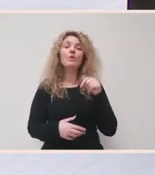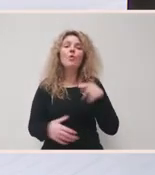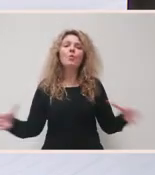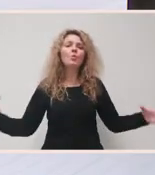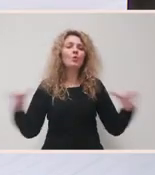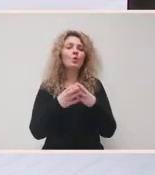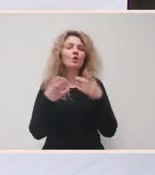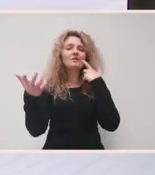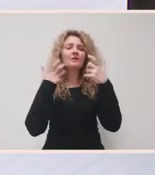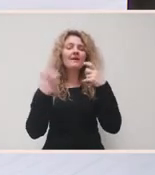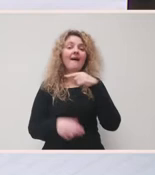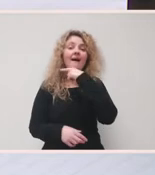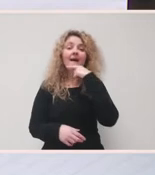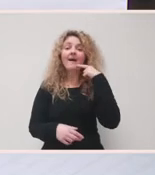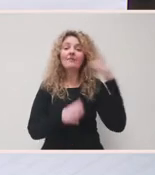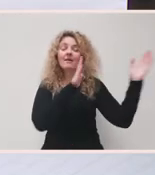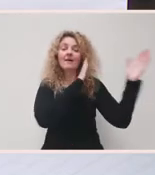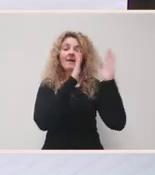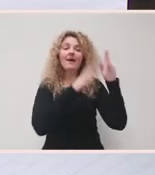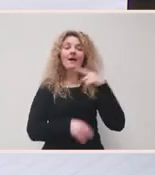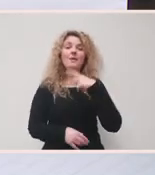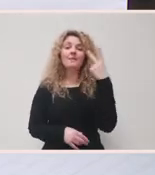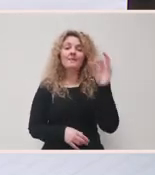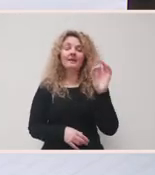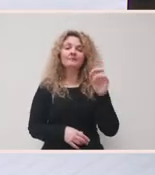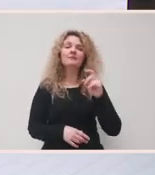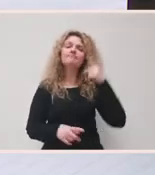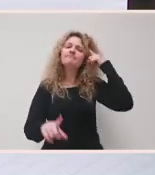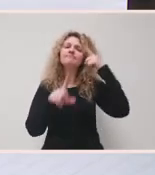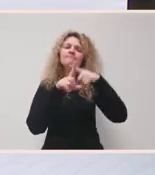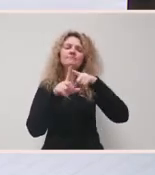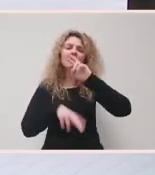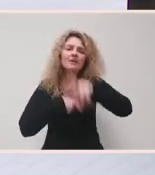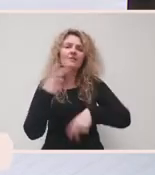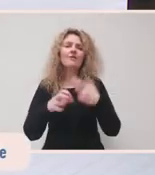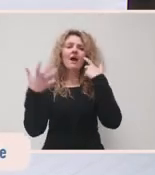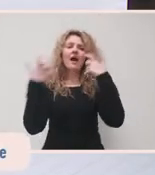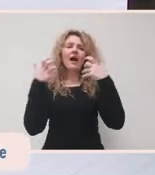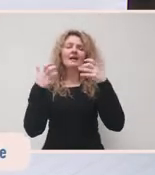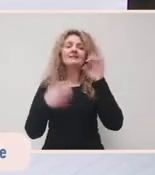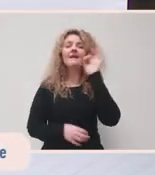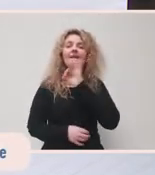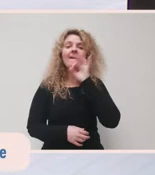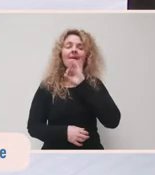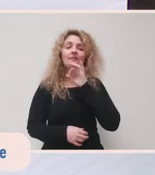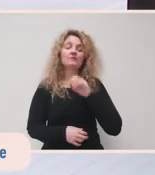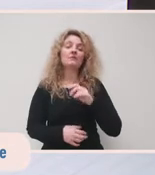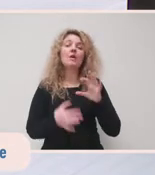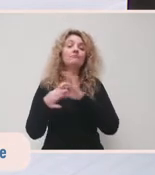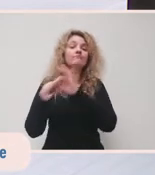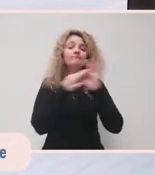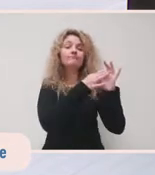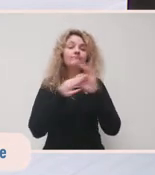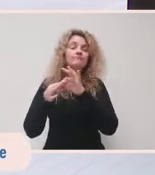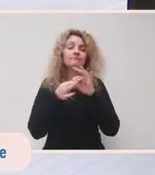conxunto de artistas que alá pola década dos anos 20 decidíronse a reformular a arte galega, conseguindo aunar